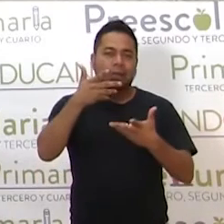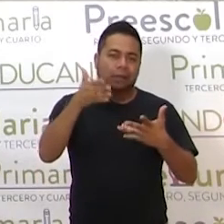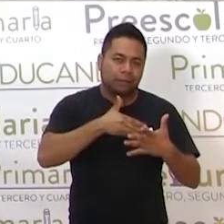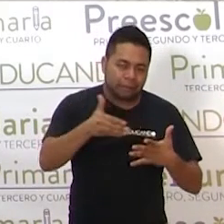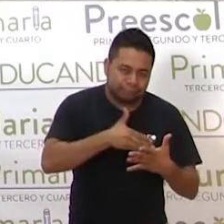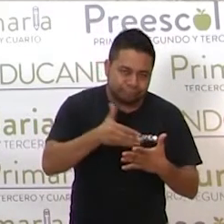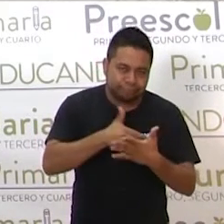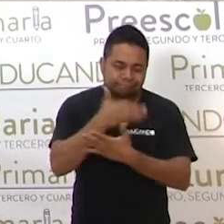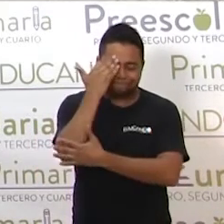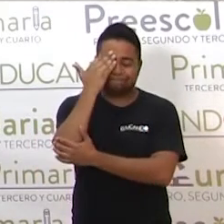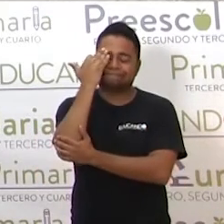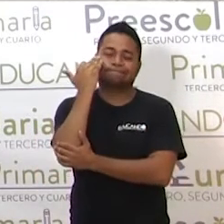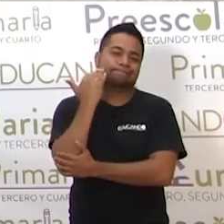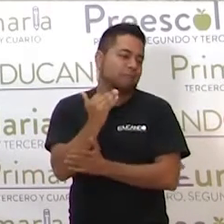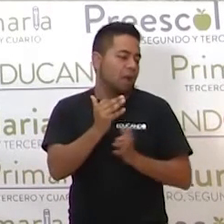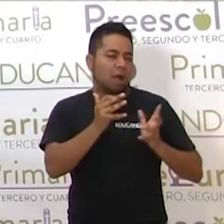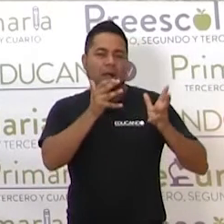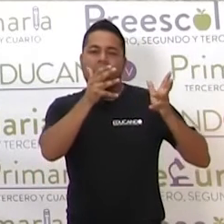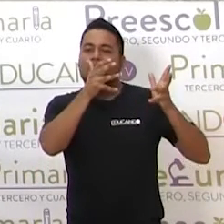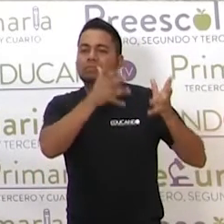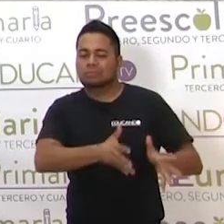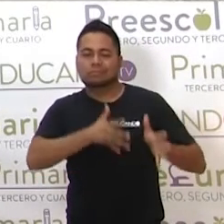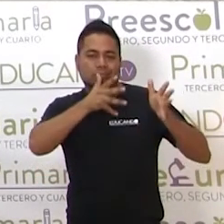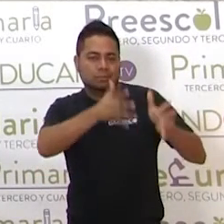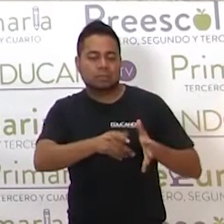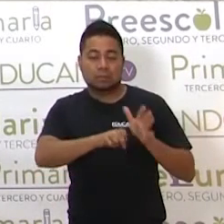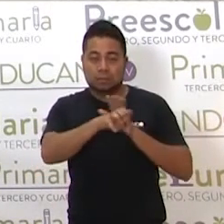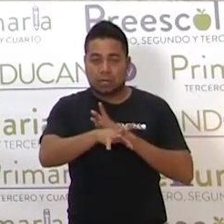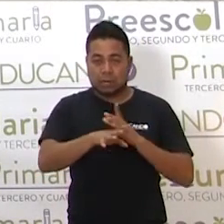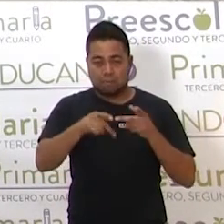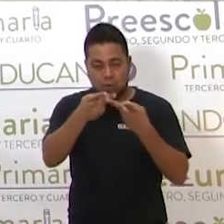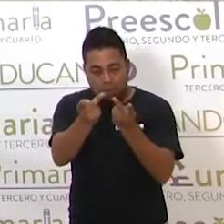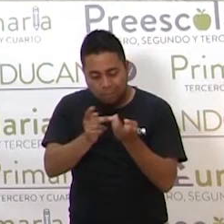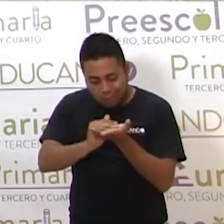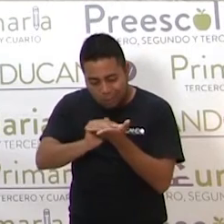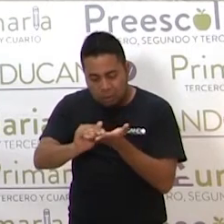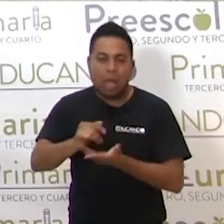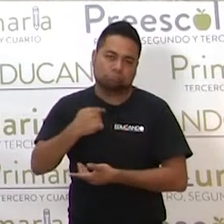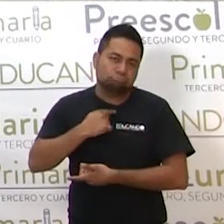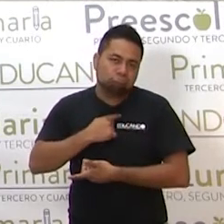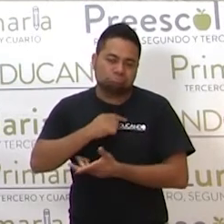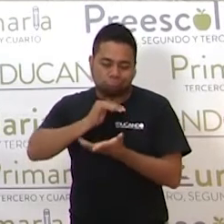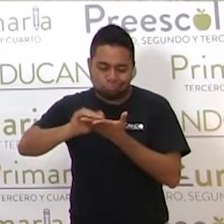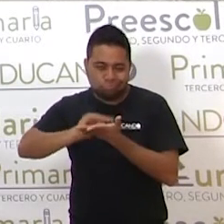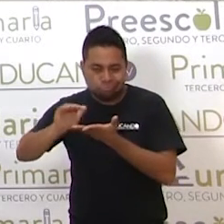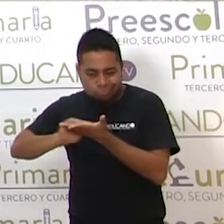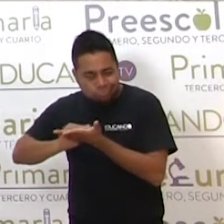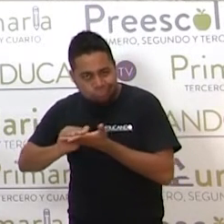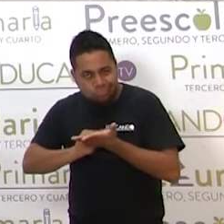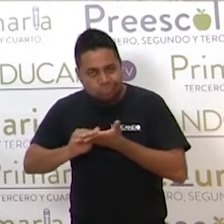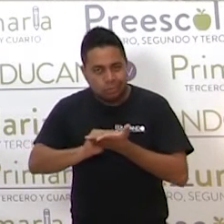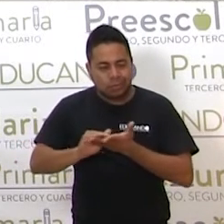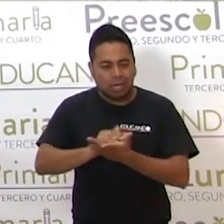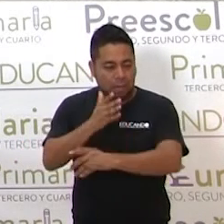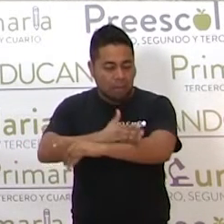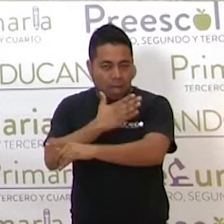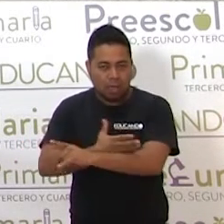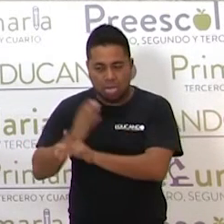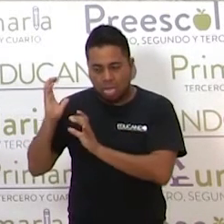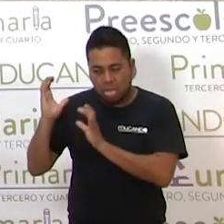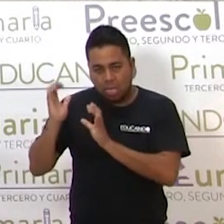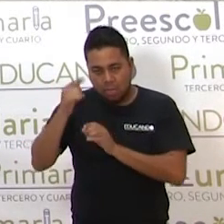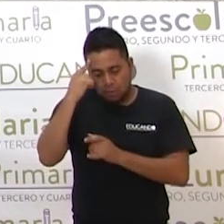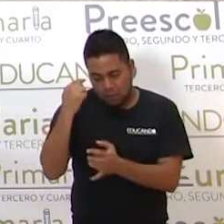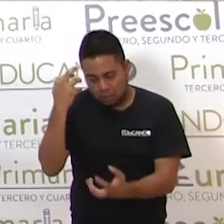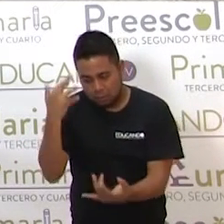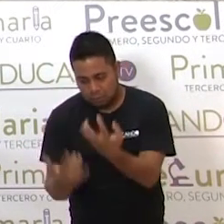que yo la conozco. Lo de lavar los trastes a mí me toca. Lo de acarrar leña para prender el